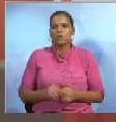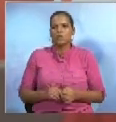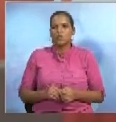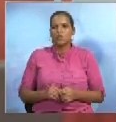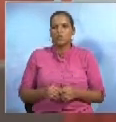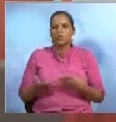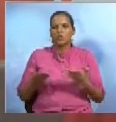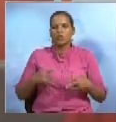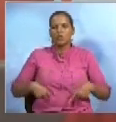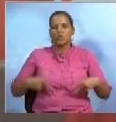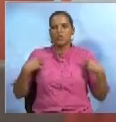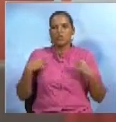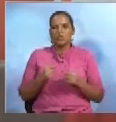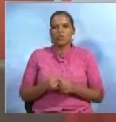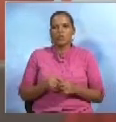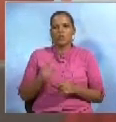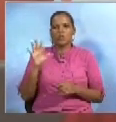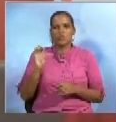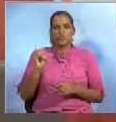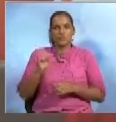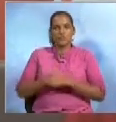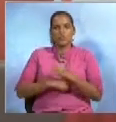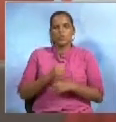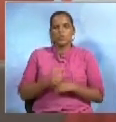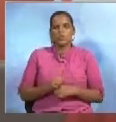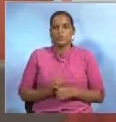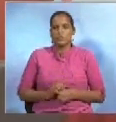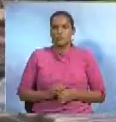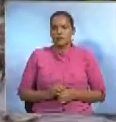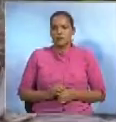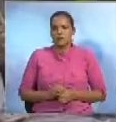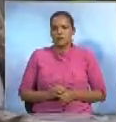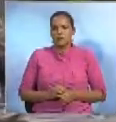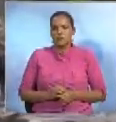vivienda en donde habitaron durante toda su vida.